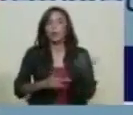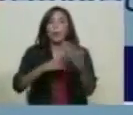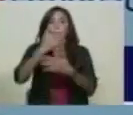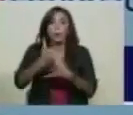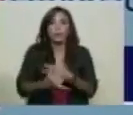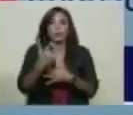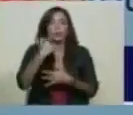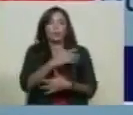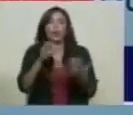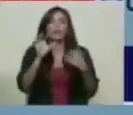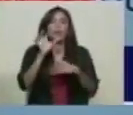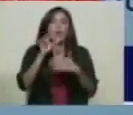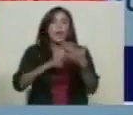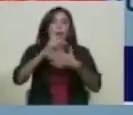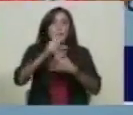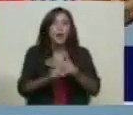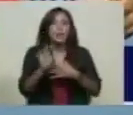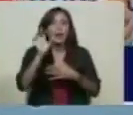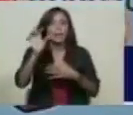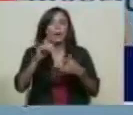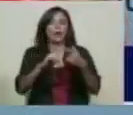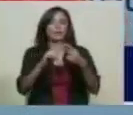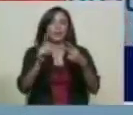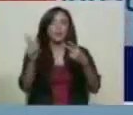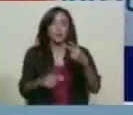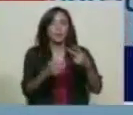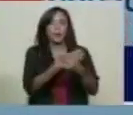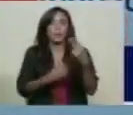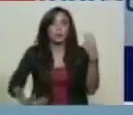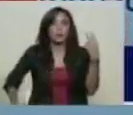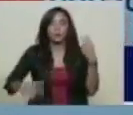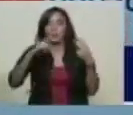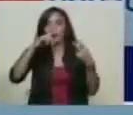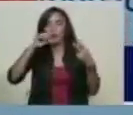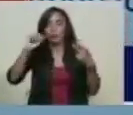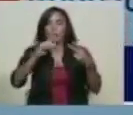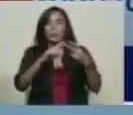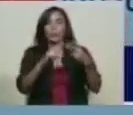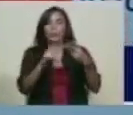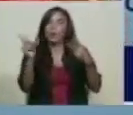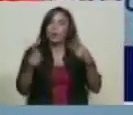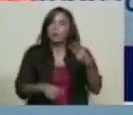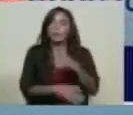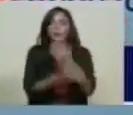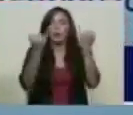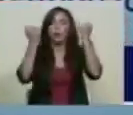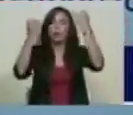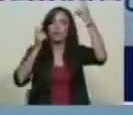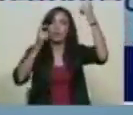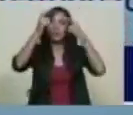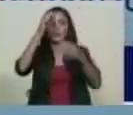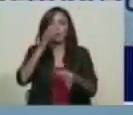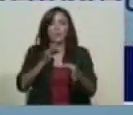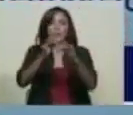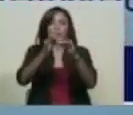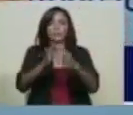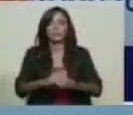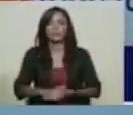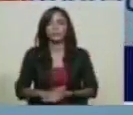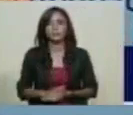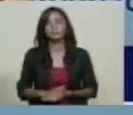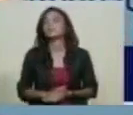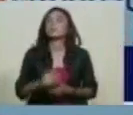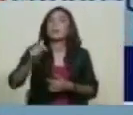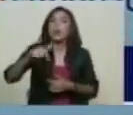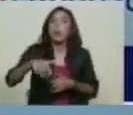político del Plan de la Patria, alrededor de usted como presidente de la República, alrededor del cumplimiento del legado de nuestro comandante Hugo Chávez. Hoy